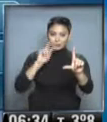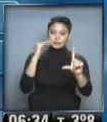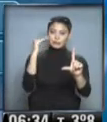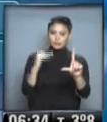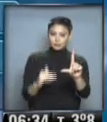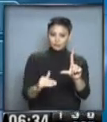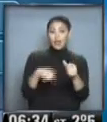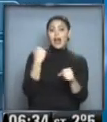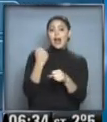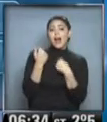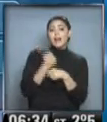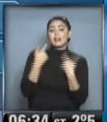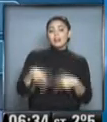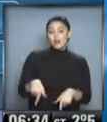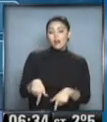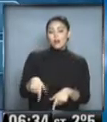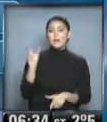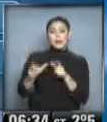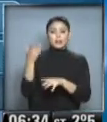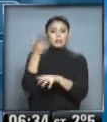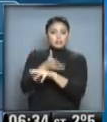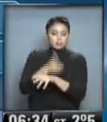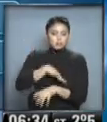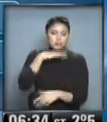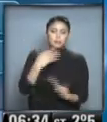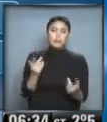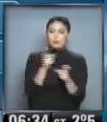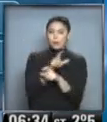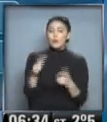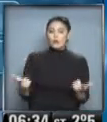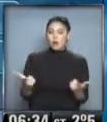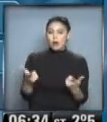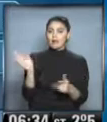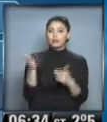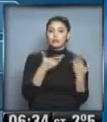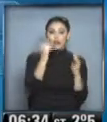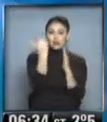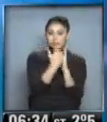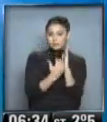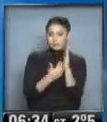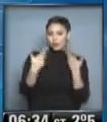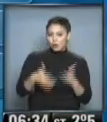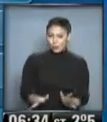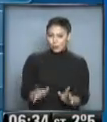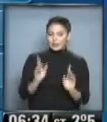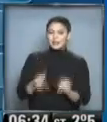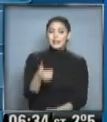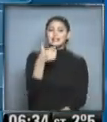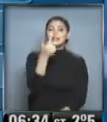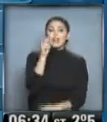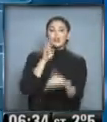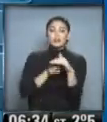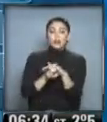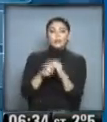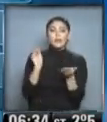manera, al menos por ahora con muchos pasajeros, pero sin complicaciones de las distintas líneas ferroviarias, y las 6 líneas de subtes y